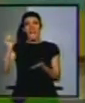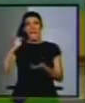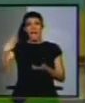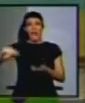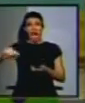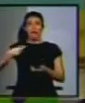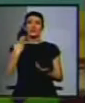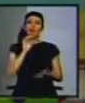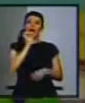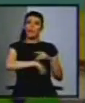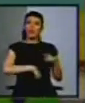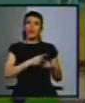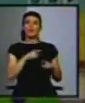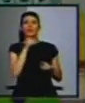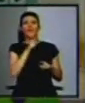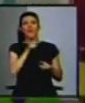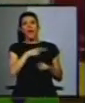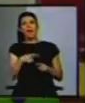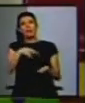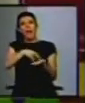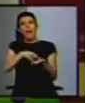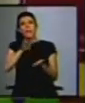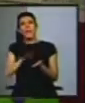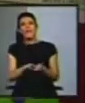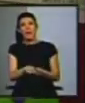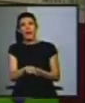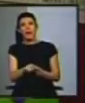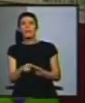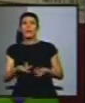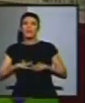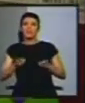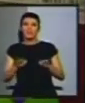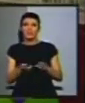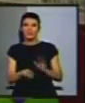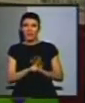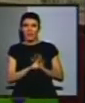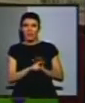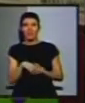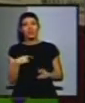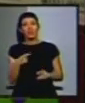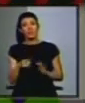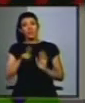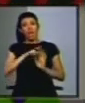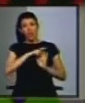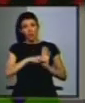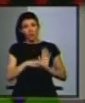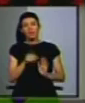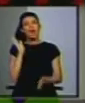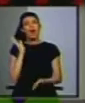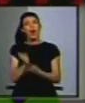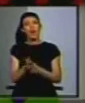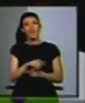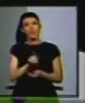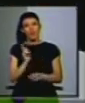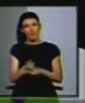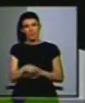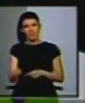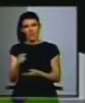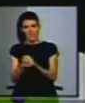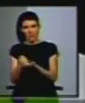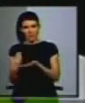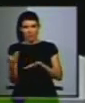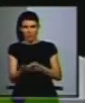ratificada por la Cámara Baja para su despacho. La normativa obligará a las farmacias a ofrecer los bioequivalentes. Nosotros